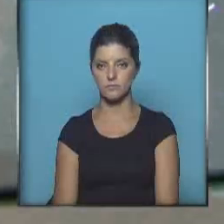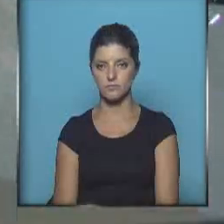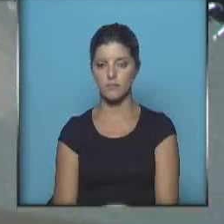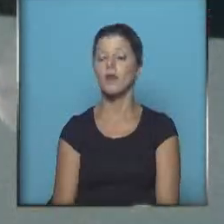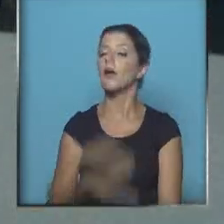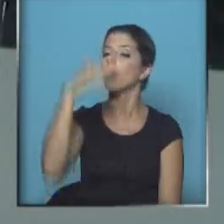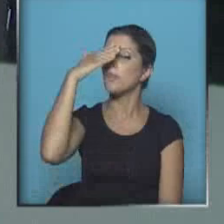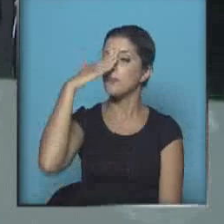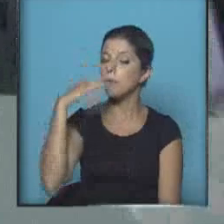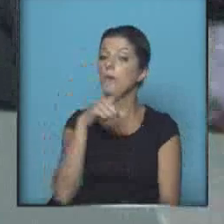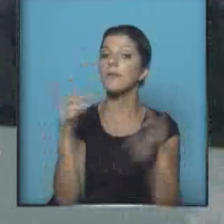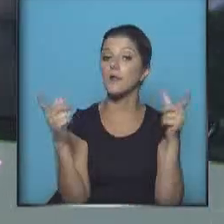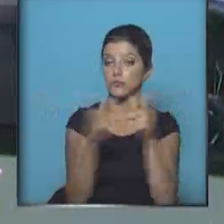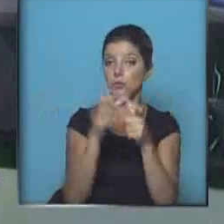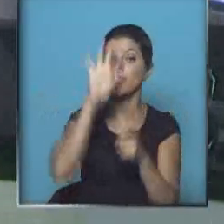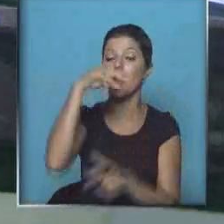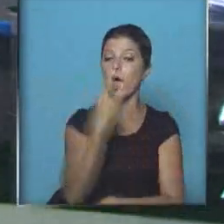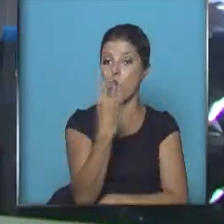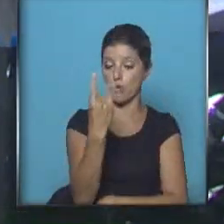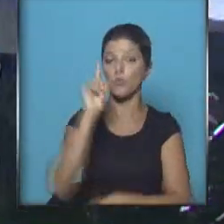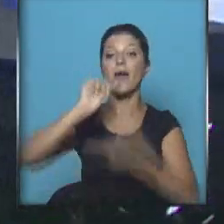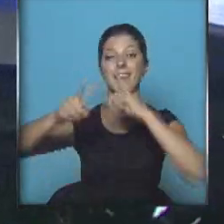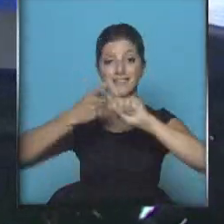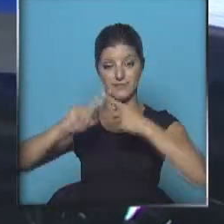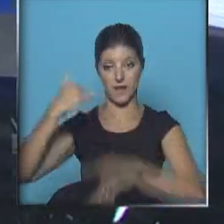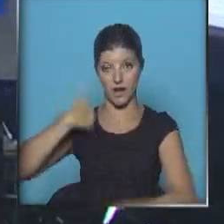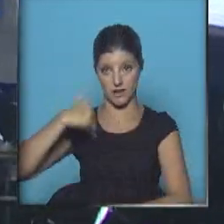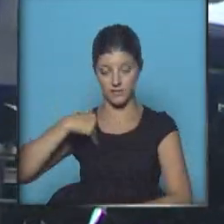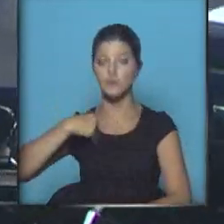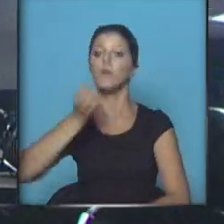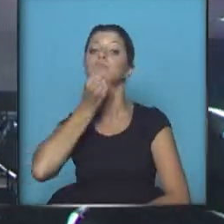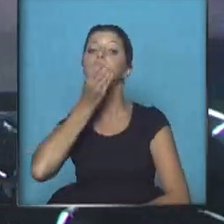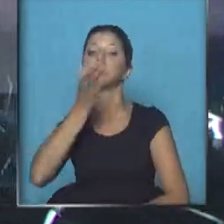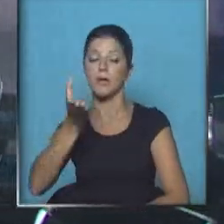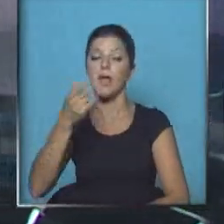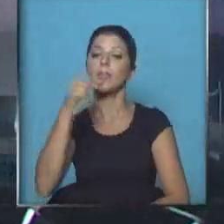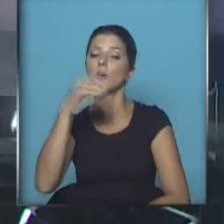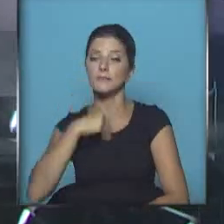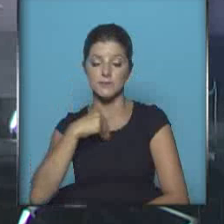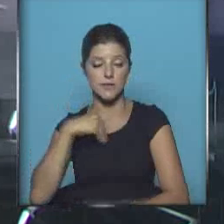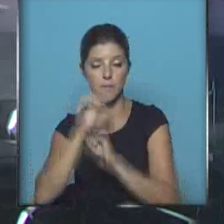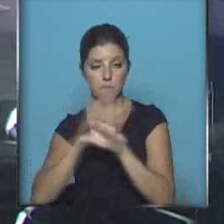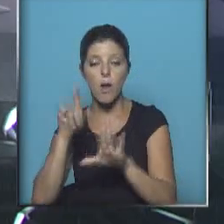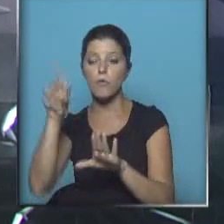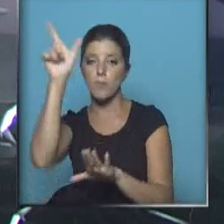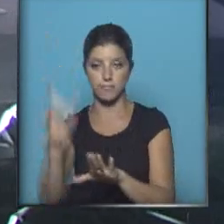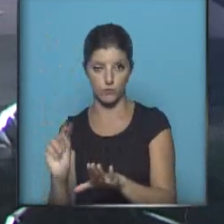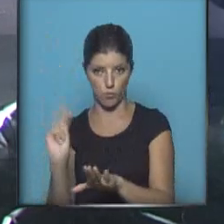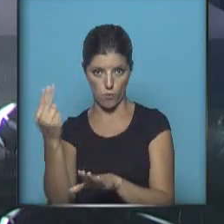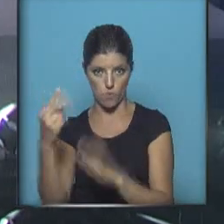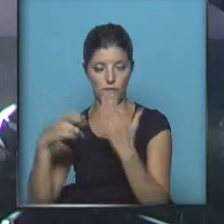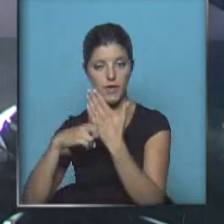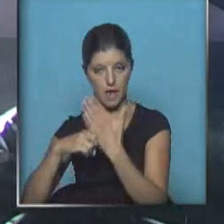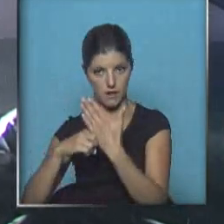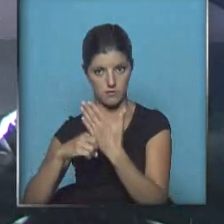Luego de una reunión en Naciones Unidas, el canciller Timmermans realizó declaraciones, dijo sentirse apenado por la muerte de